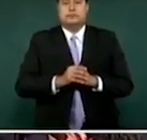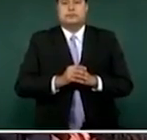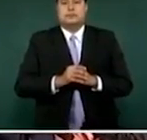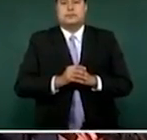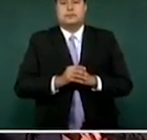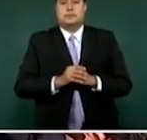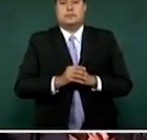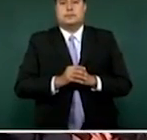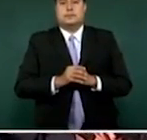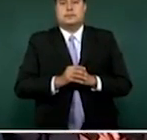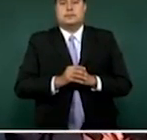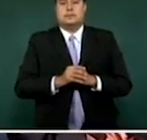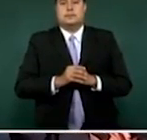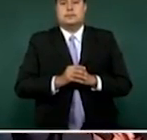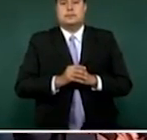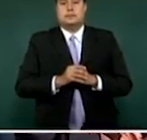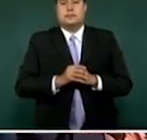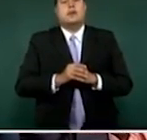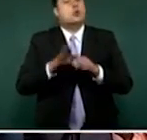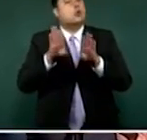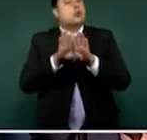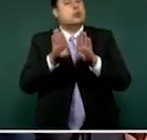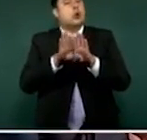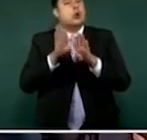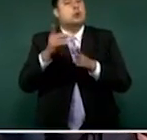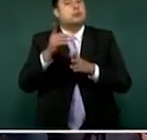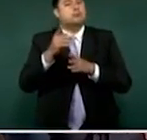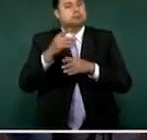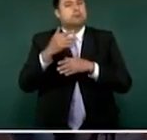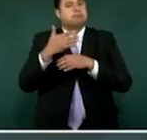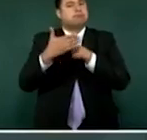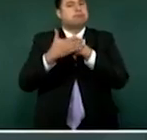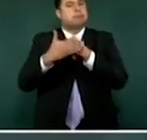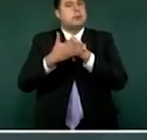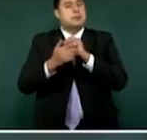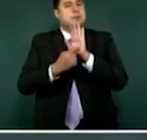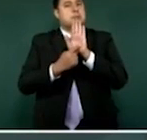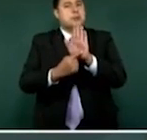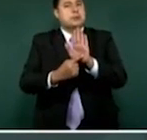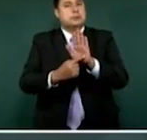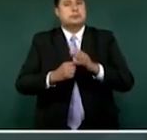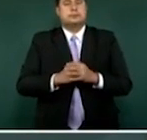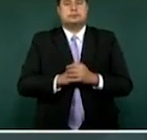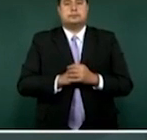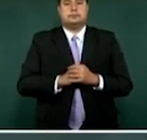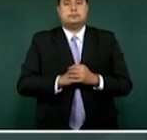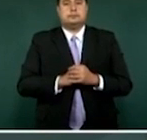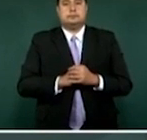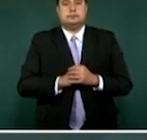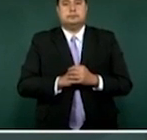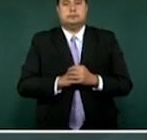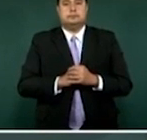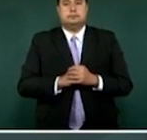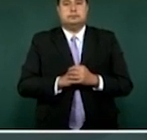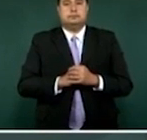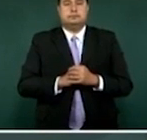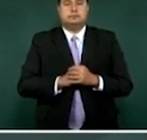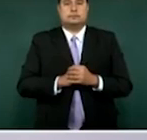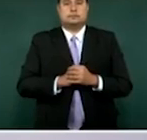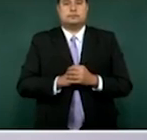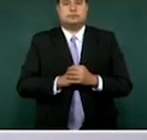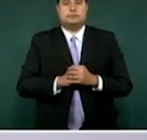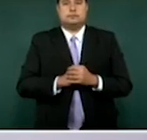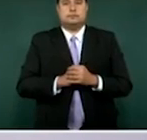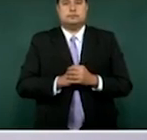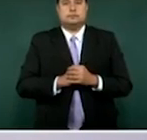como se va a dar a conocer, que afortunadamente